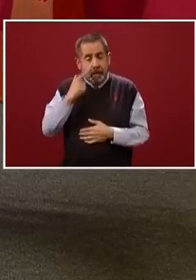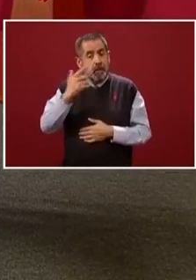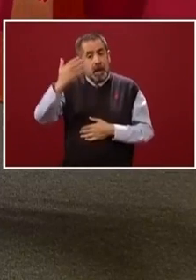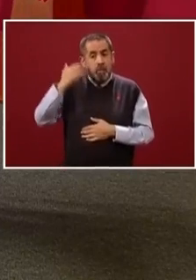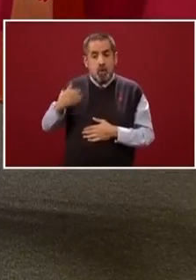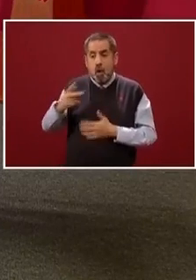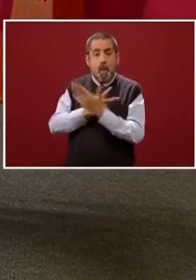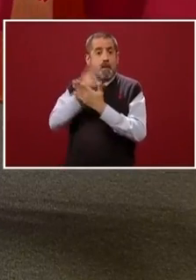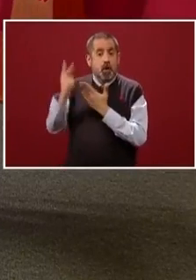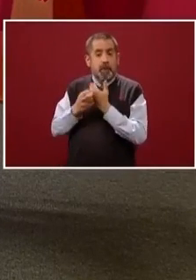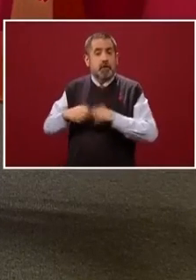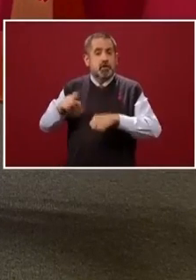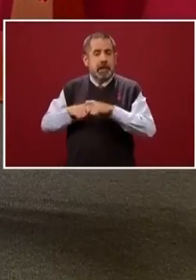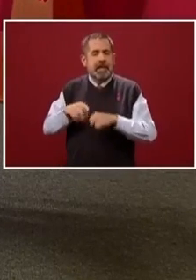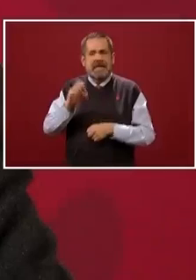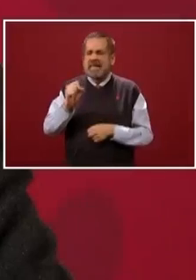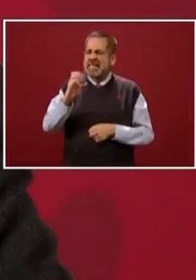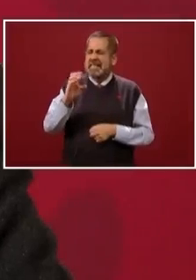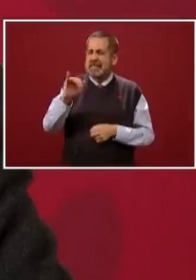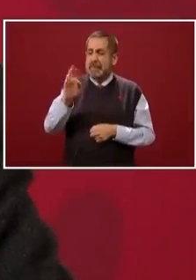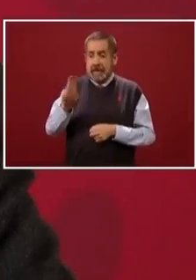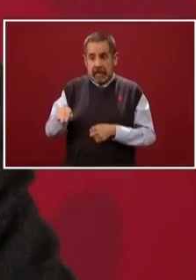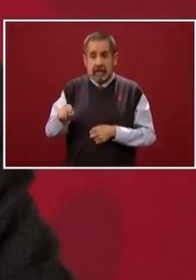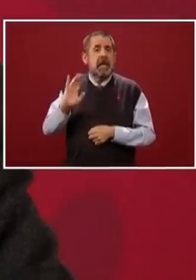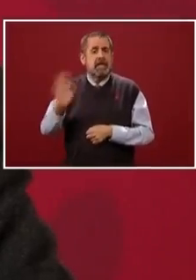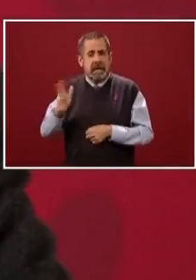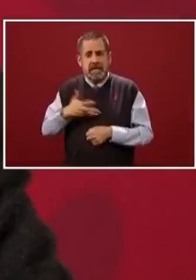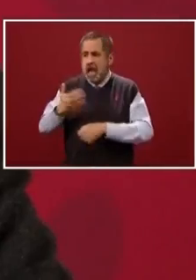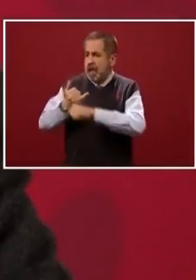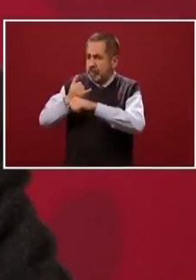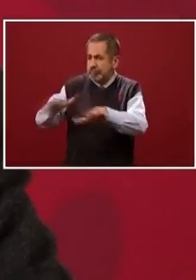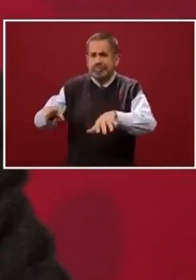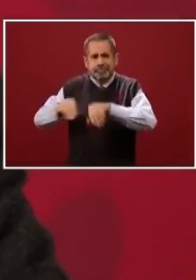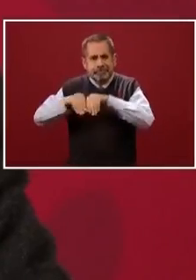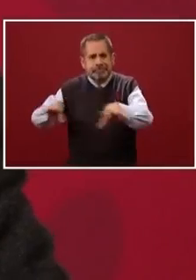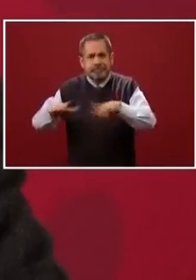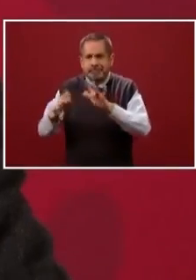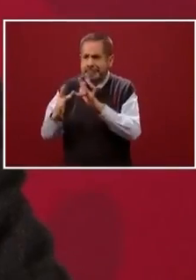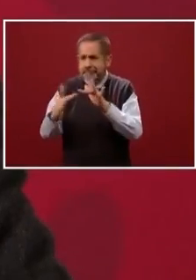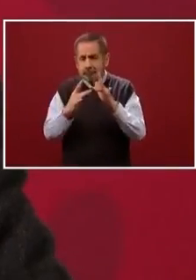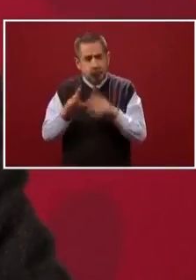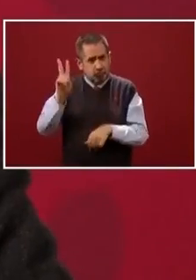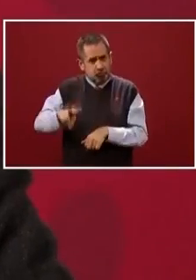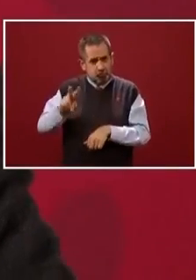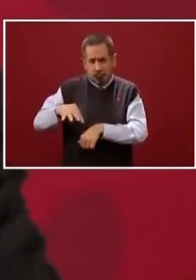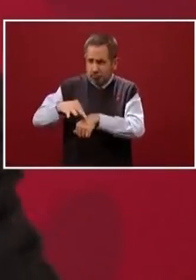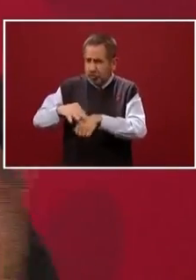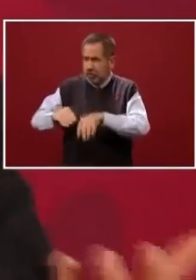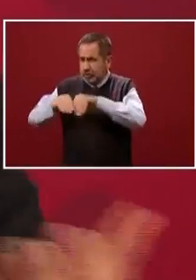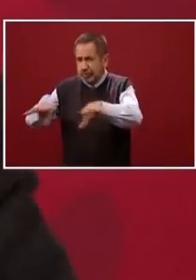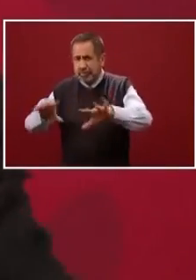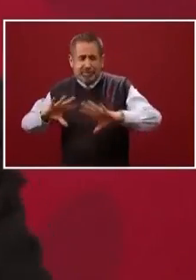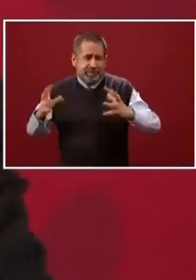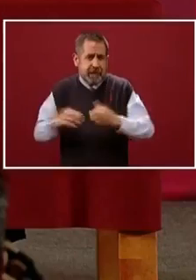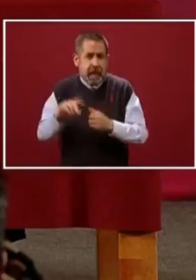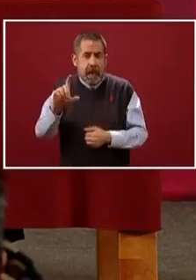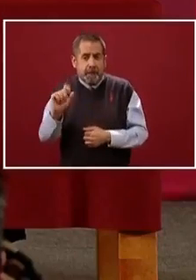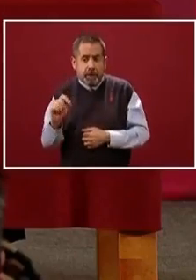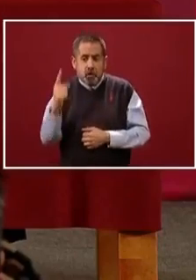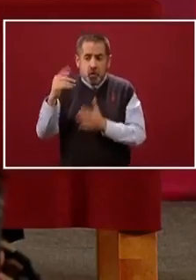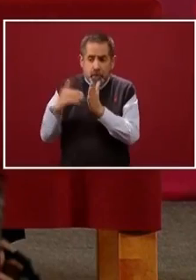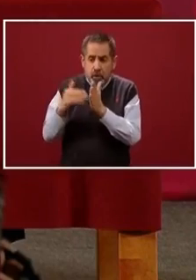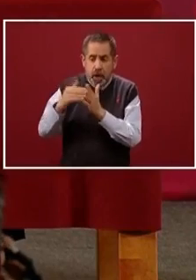de los programas sociales de bienestar, tenemos la posibilidad de tener comunicación literalmente en tiempo real con cerca de 21 millones de